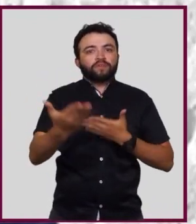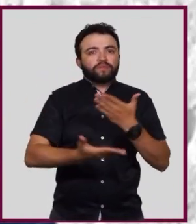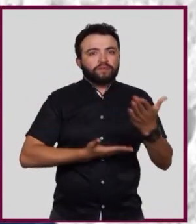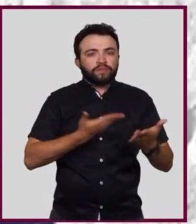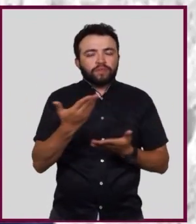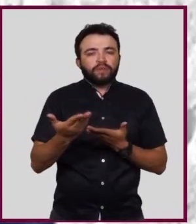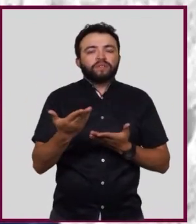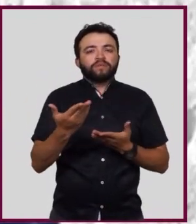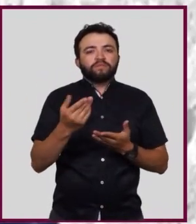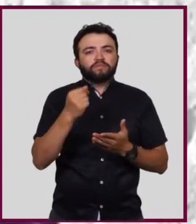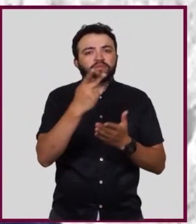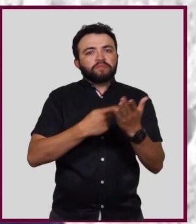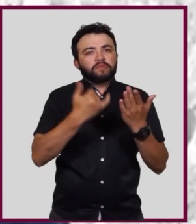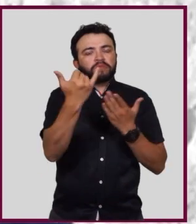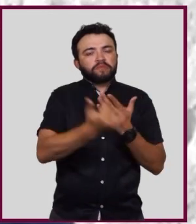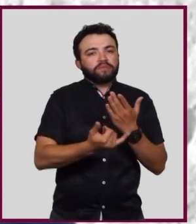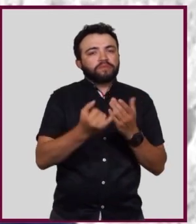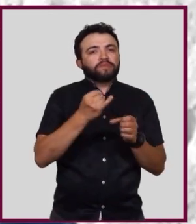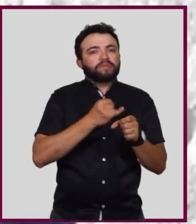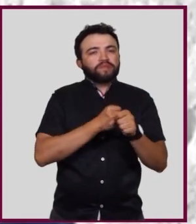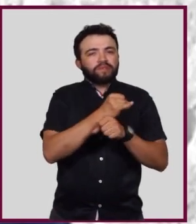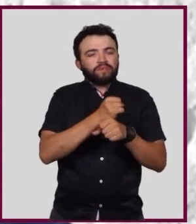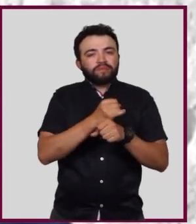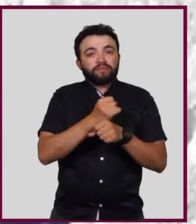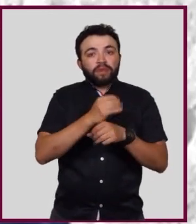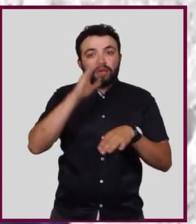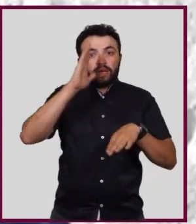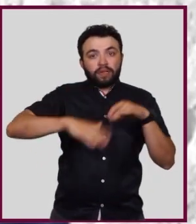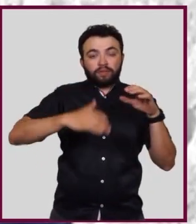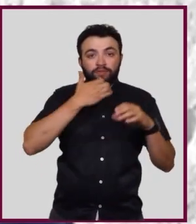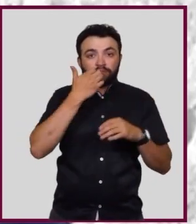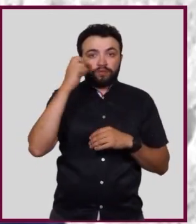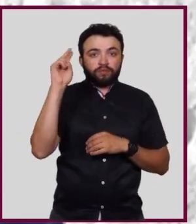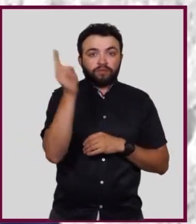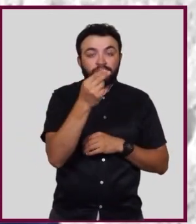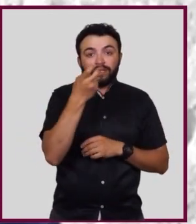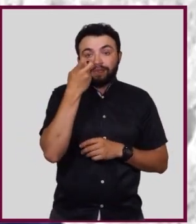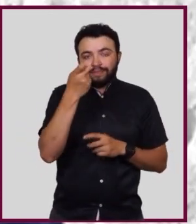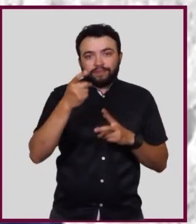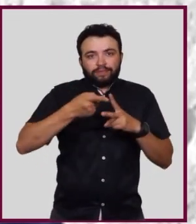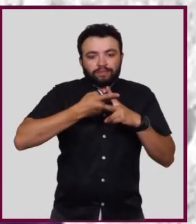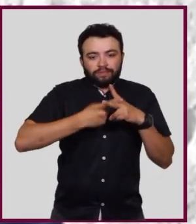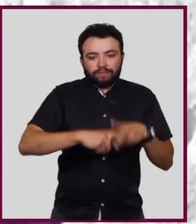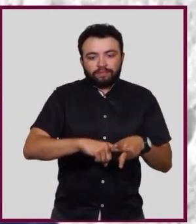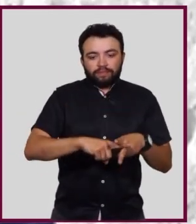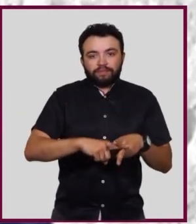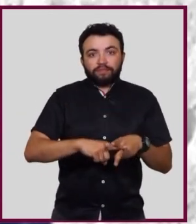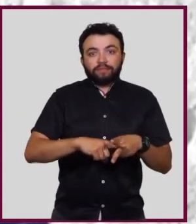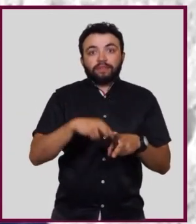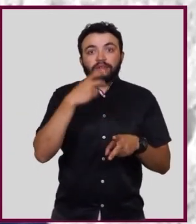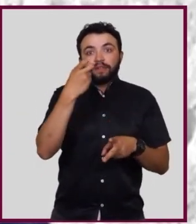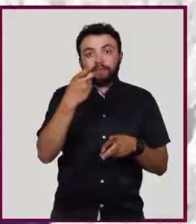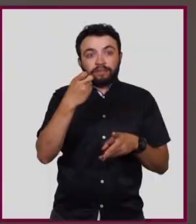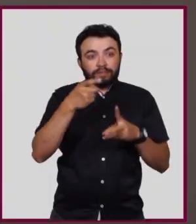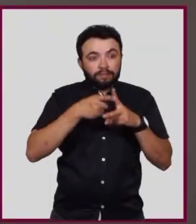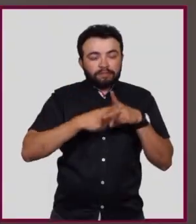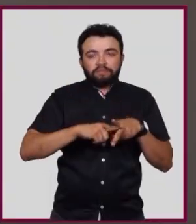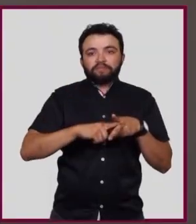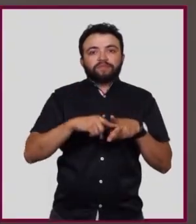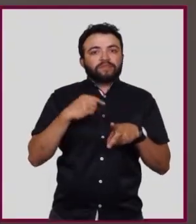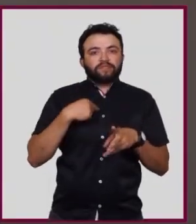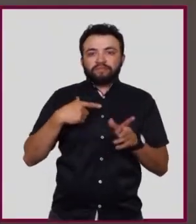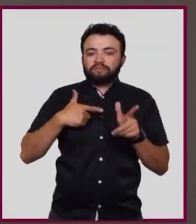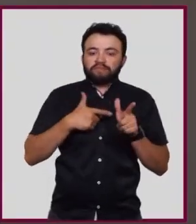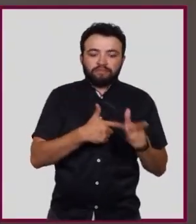de investigación terminando la licenciatura y eso fue el comienzo y pues no he parado. ¿Qué son